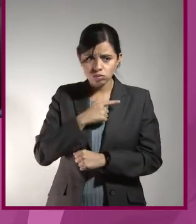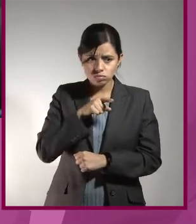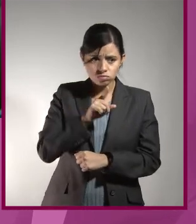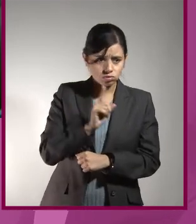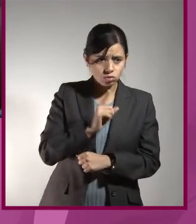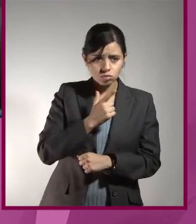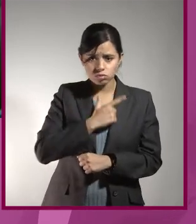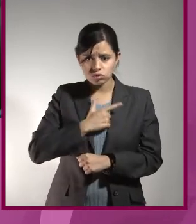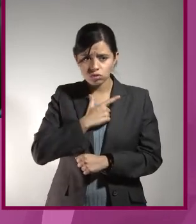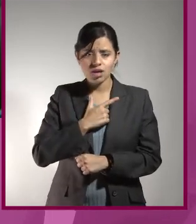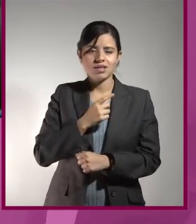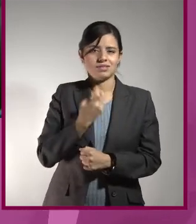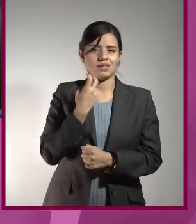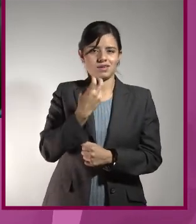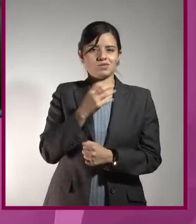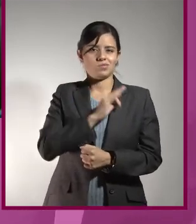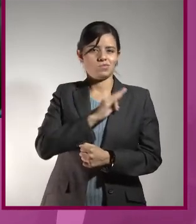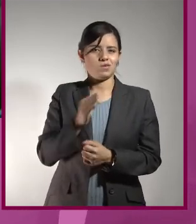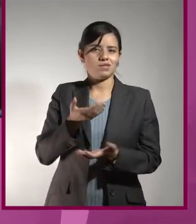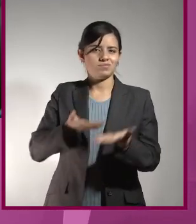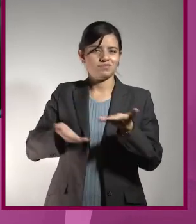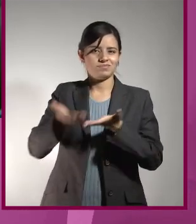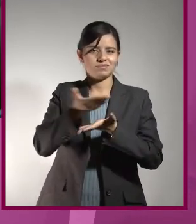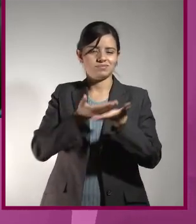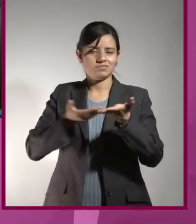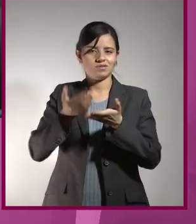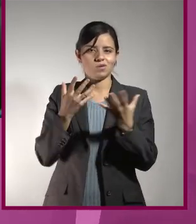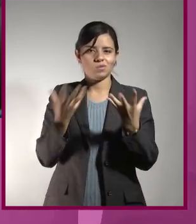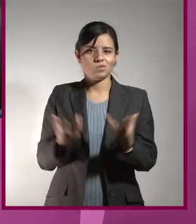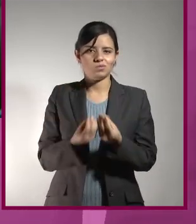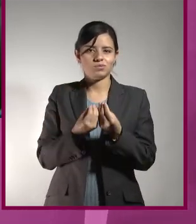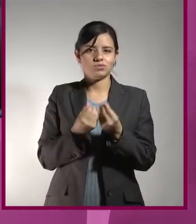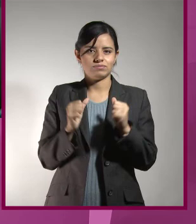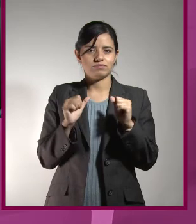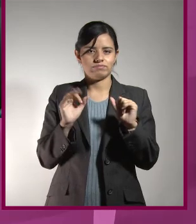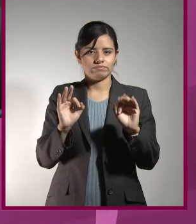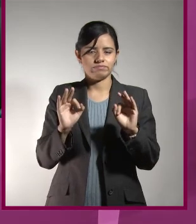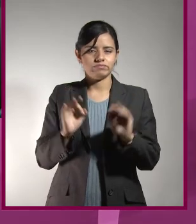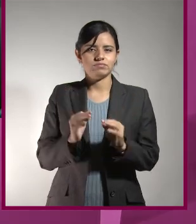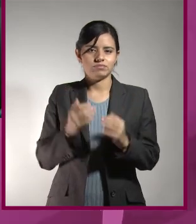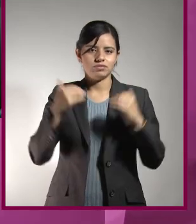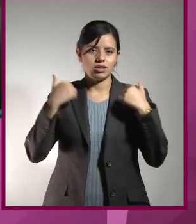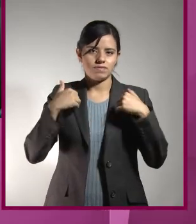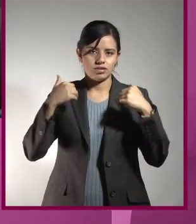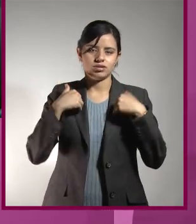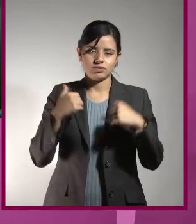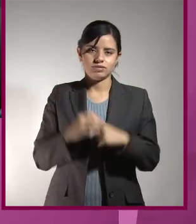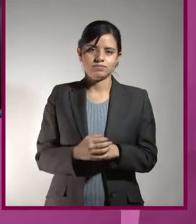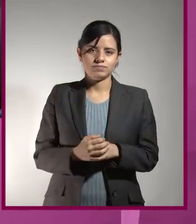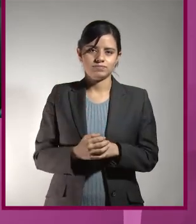gustó, a quién no le gustó y así pasar un momento de calidad juntos y divertirse.